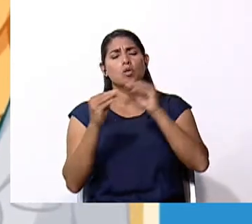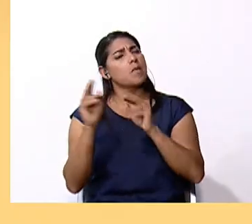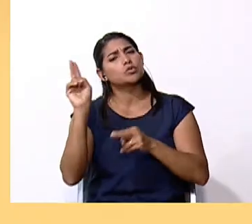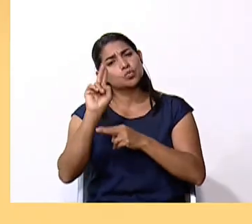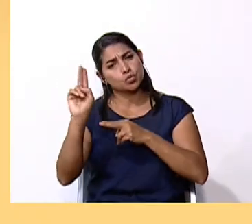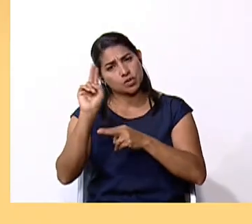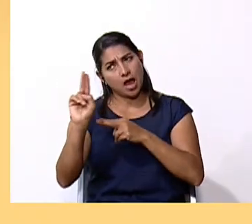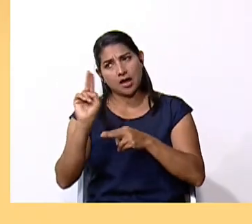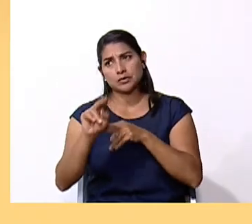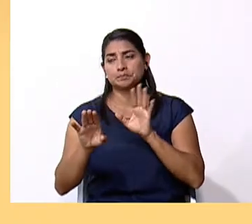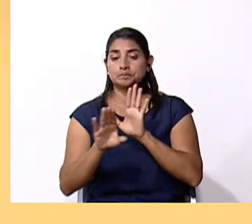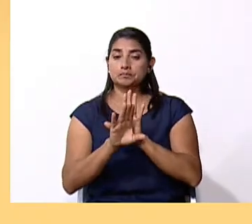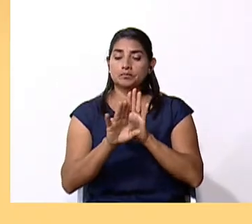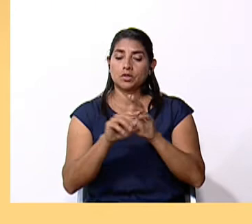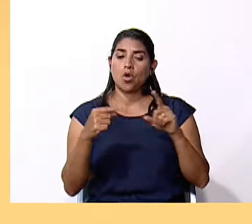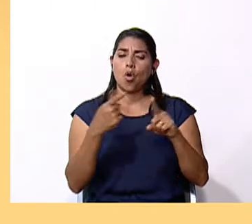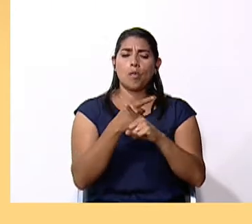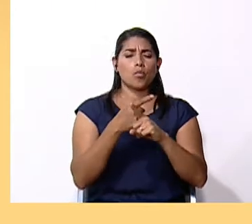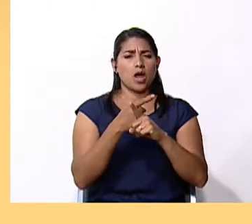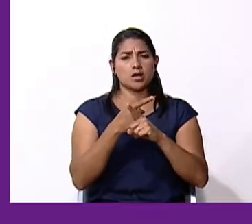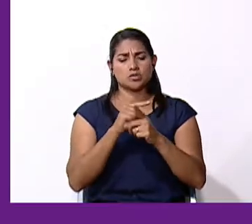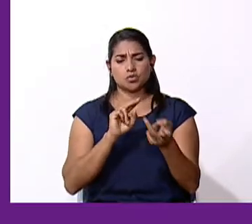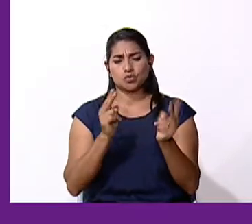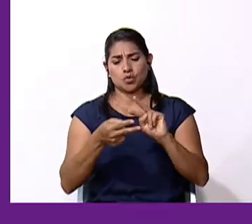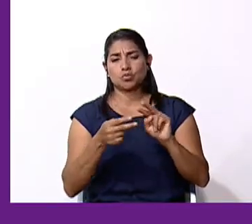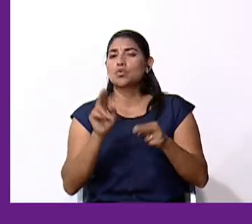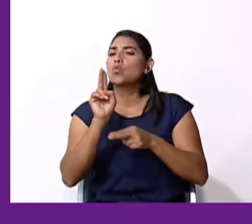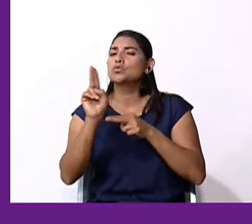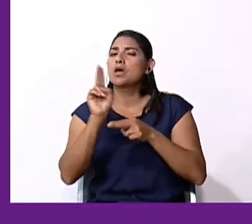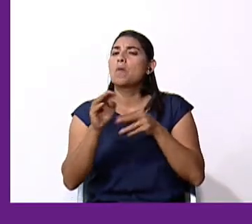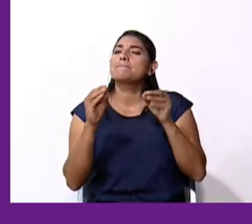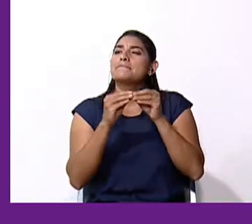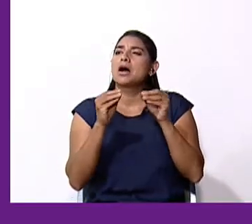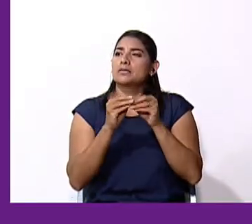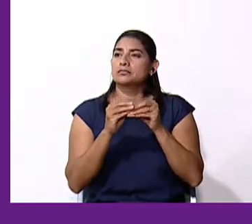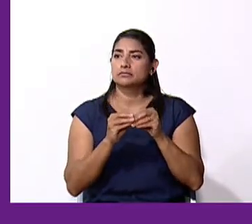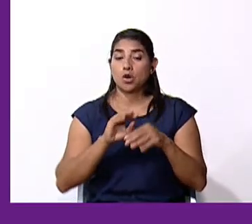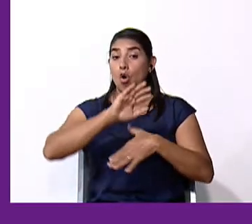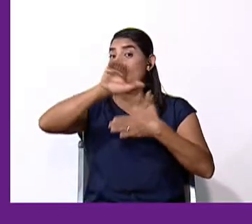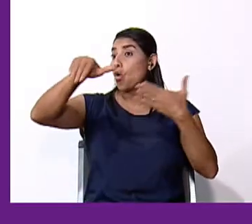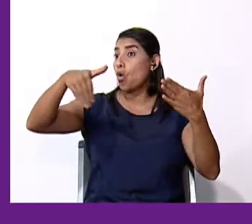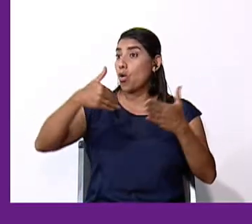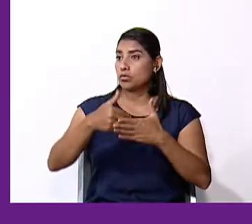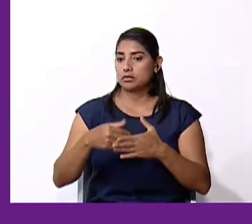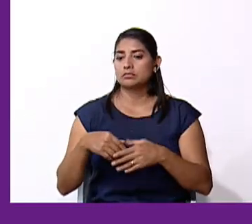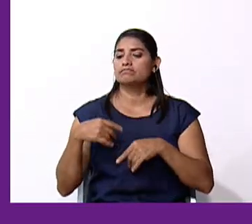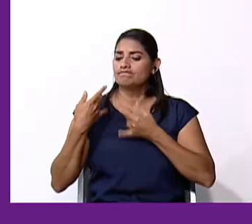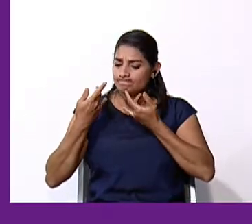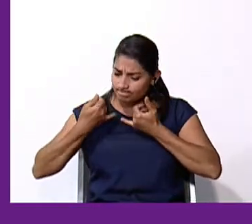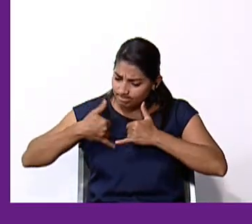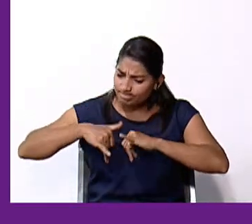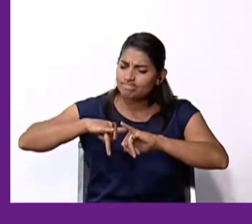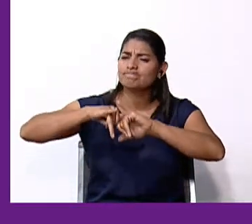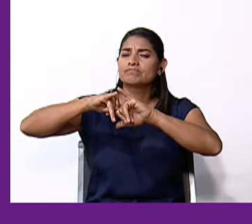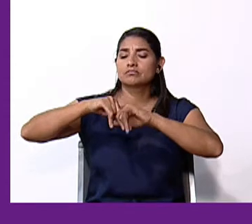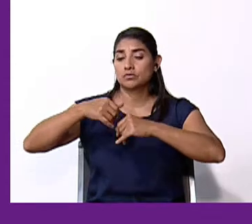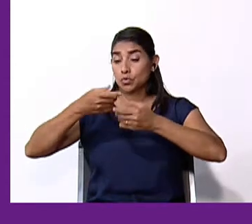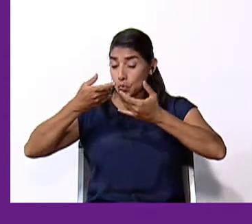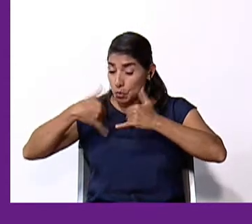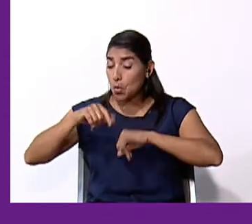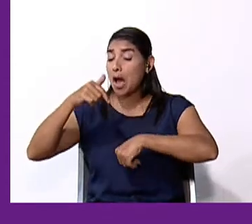comunes. Los conectores de oposición más comunes son... Con todo, a pesar de... Aún